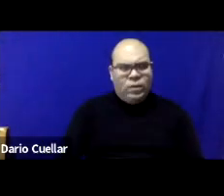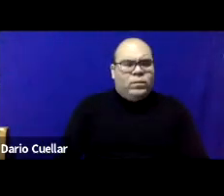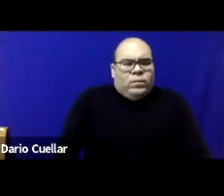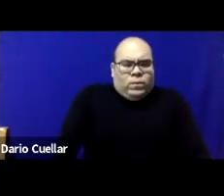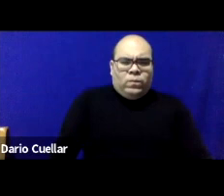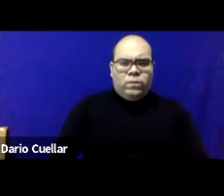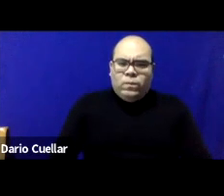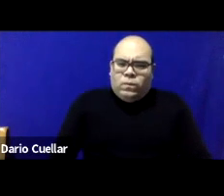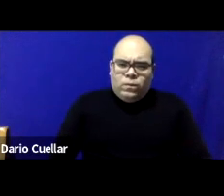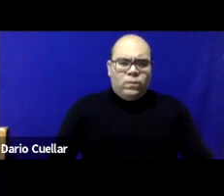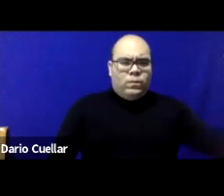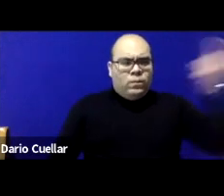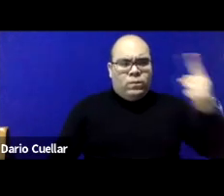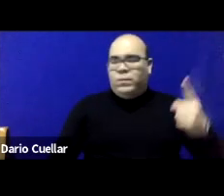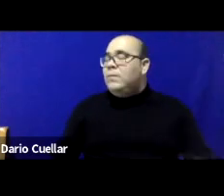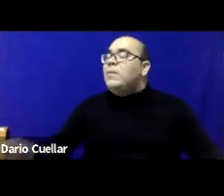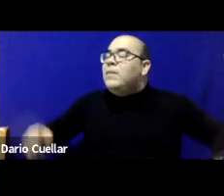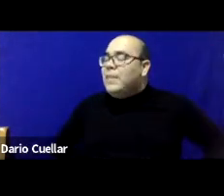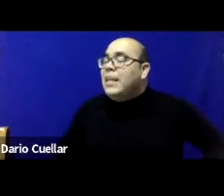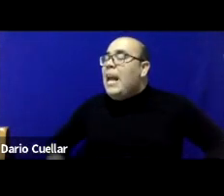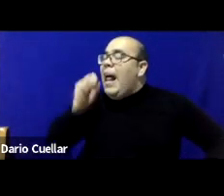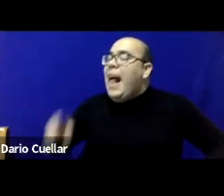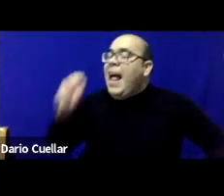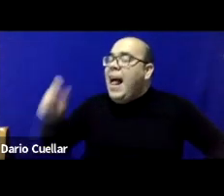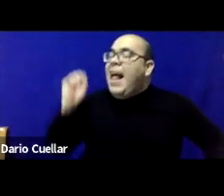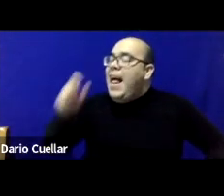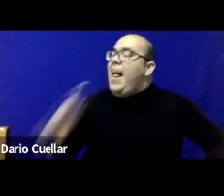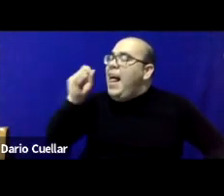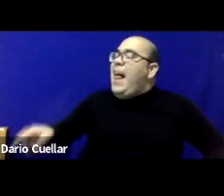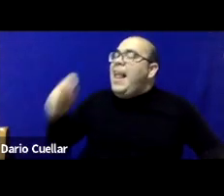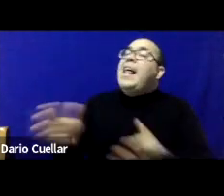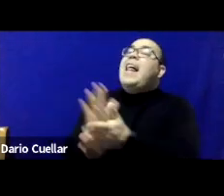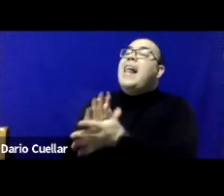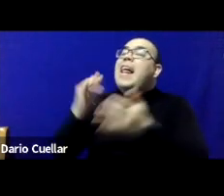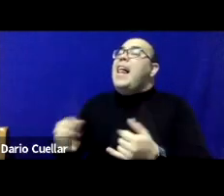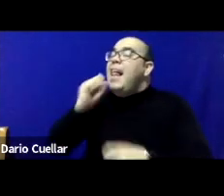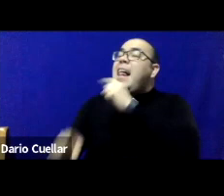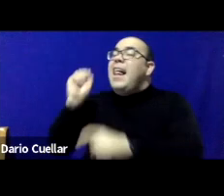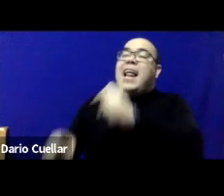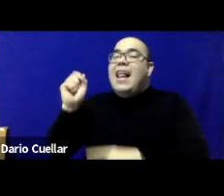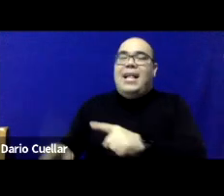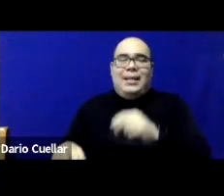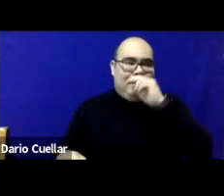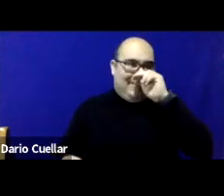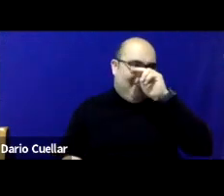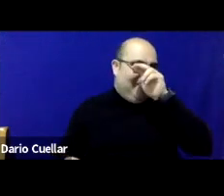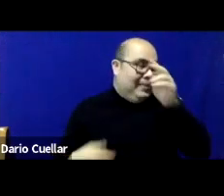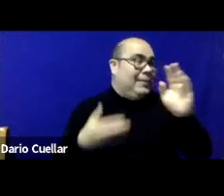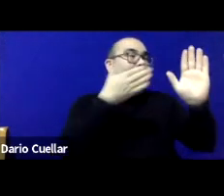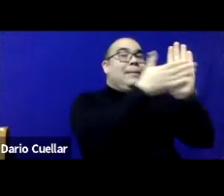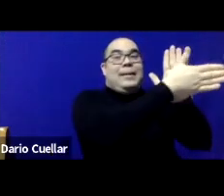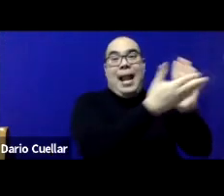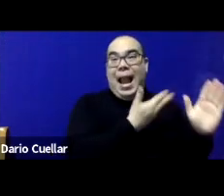y que no conteste, y la mamá llega a la casa, lo hace muy bien conmigo en un juego de rol, hacemos diferentes ejercicios y lo hace, pero yo no le comunico a la mamá